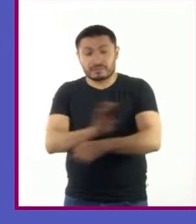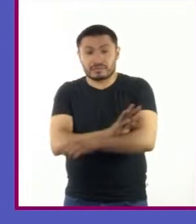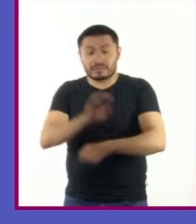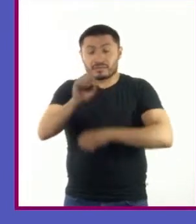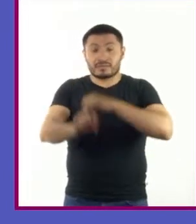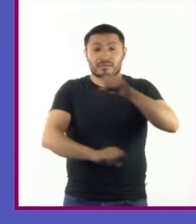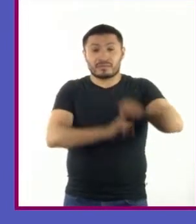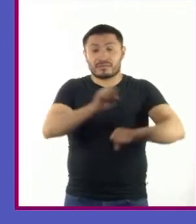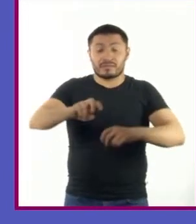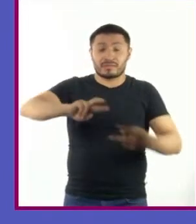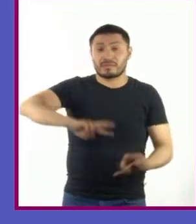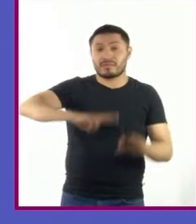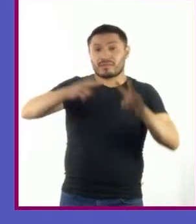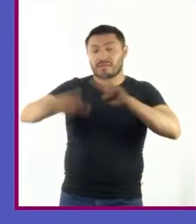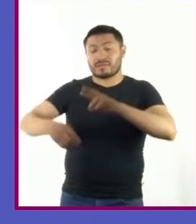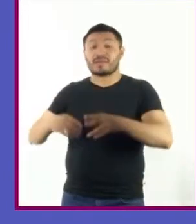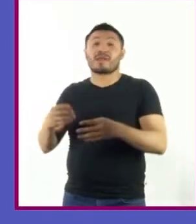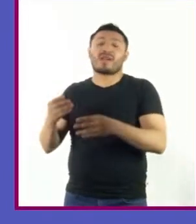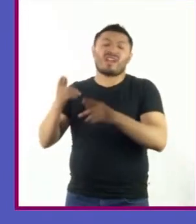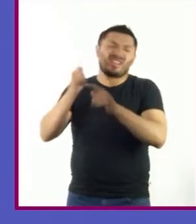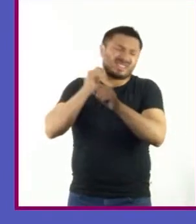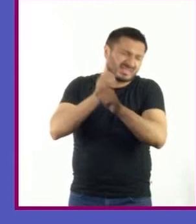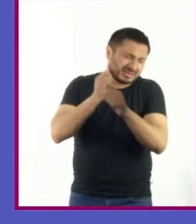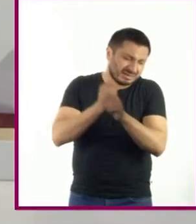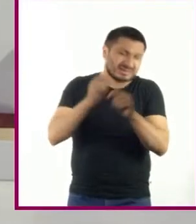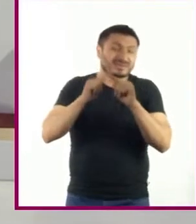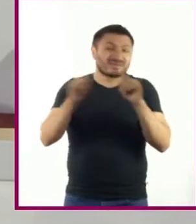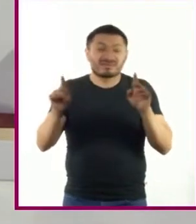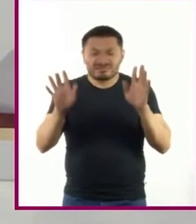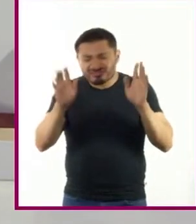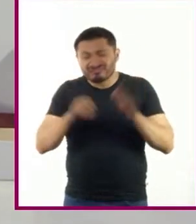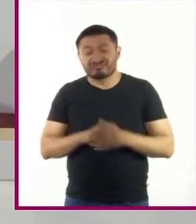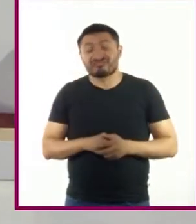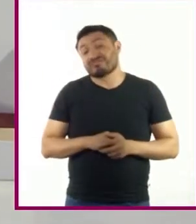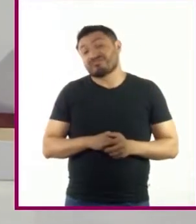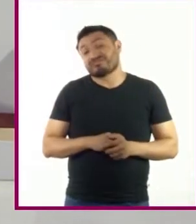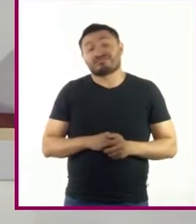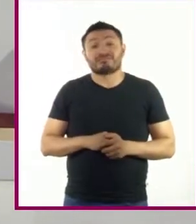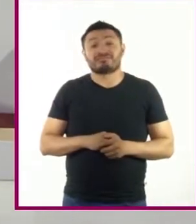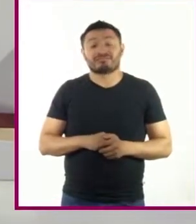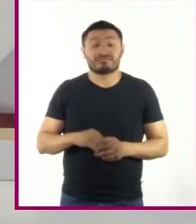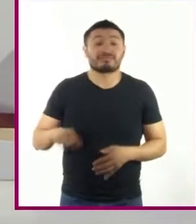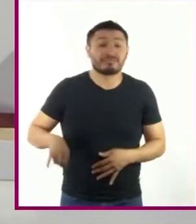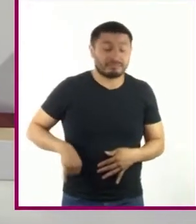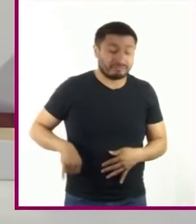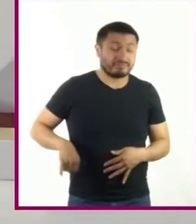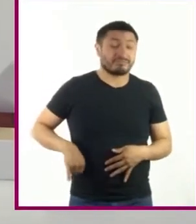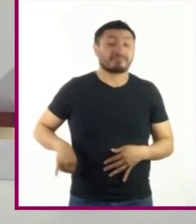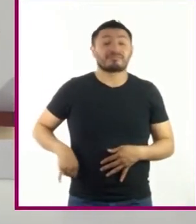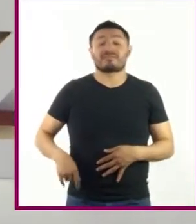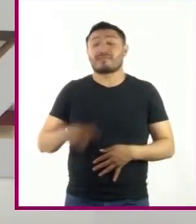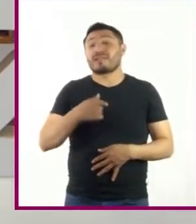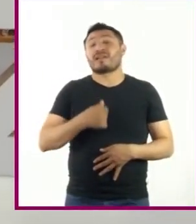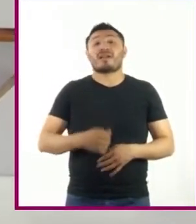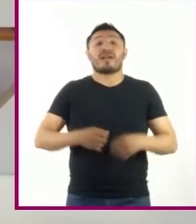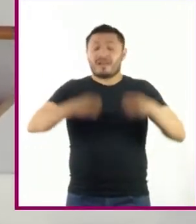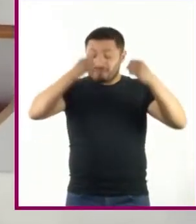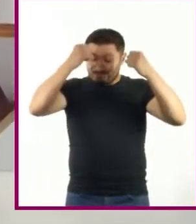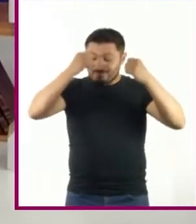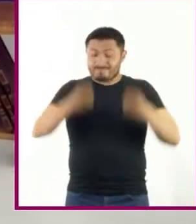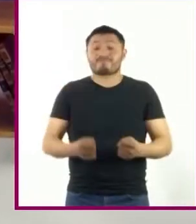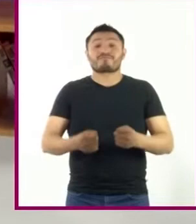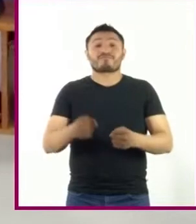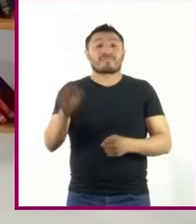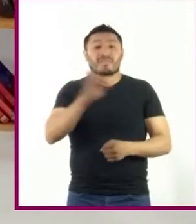otros transportes de manera más explícita. Muy interesante lo que planteas. Estoy segura de que si